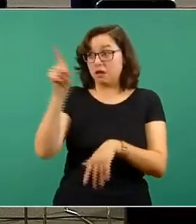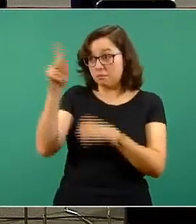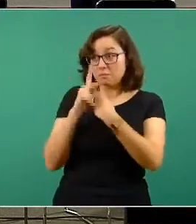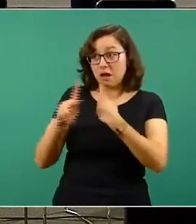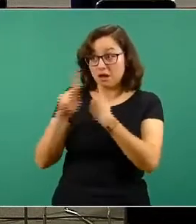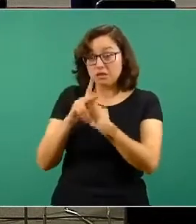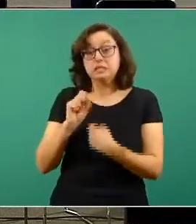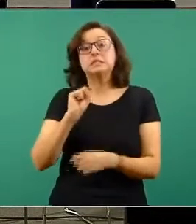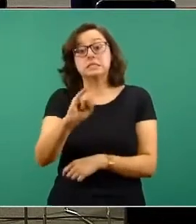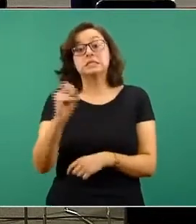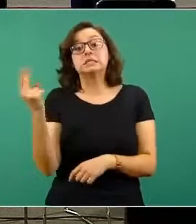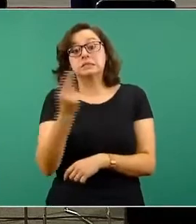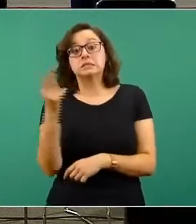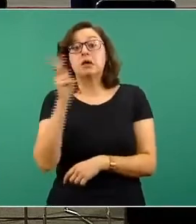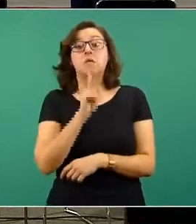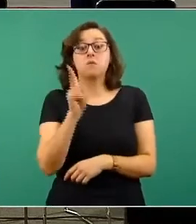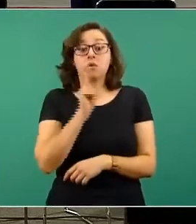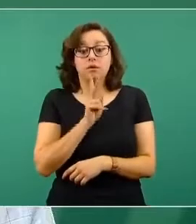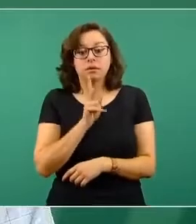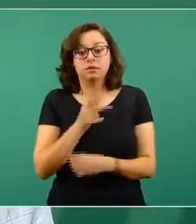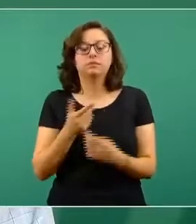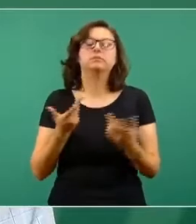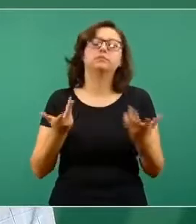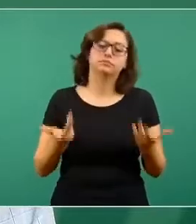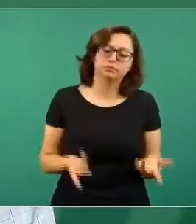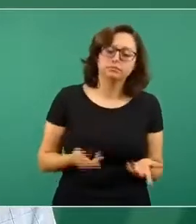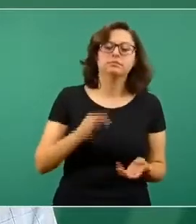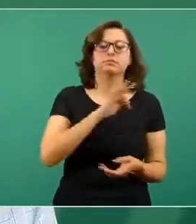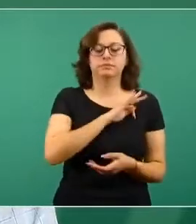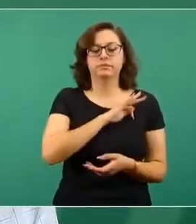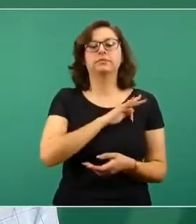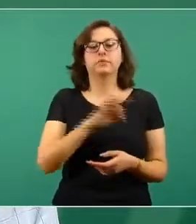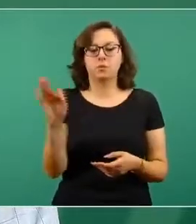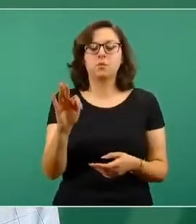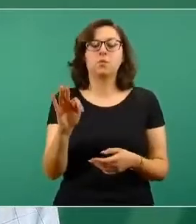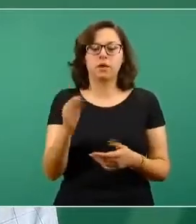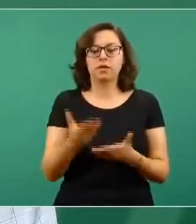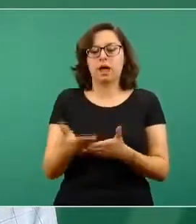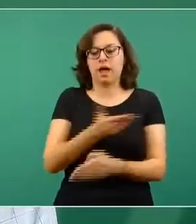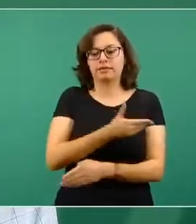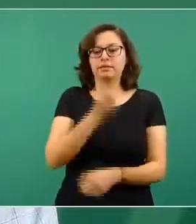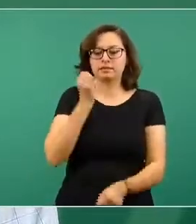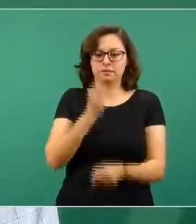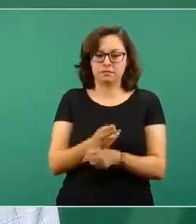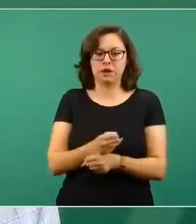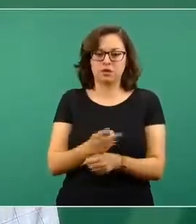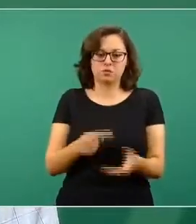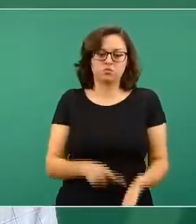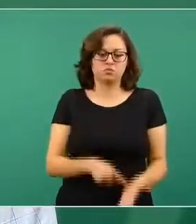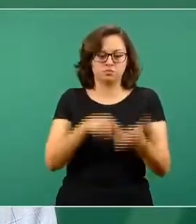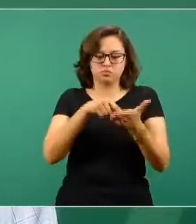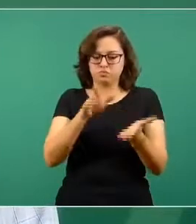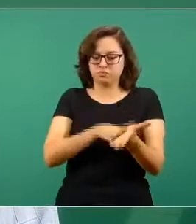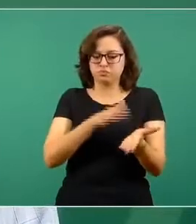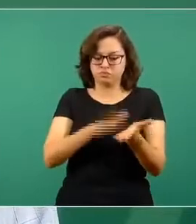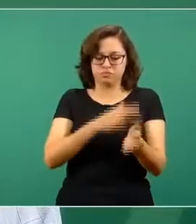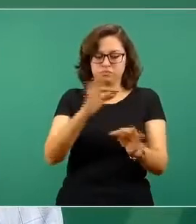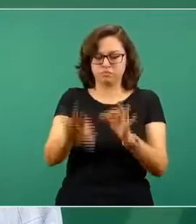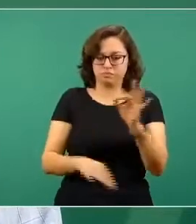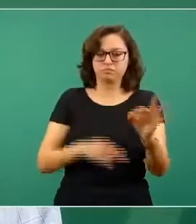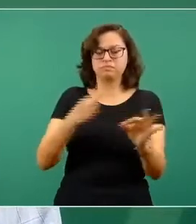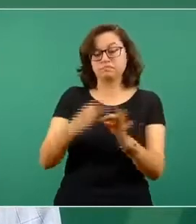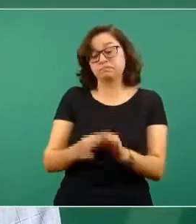requiere de una prueba de laboratorio, pues pueda hacérmela con el tiempo necesario y suficiente para tener todo listo para el